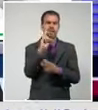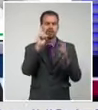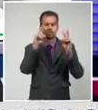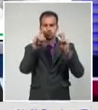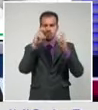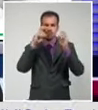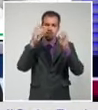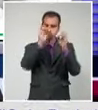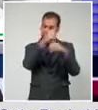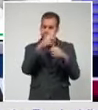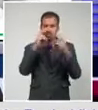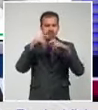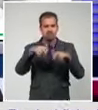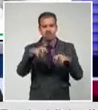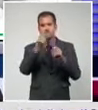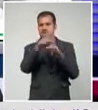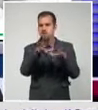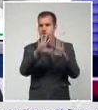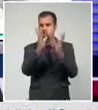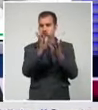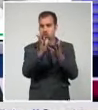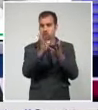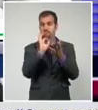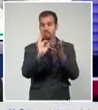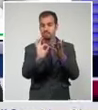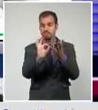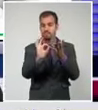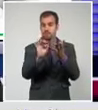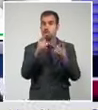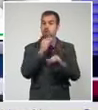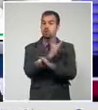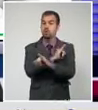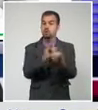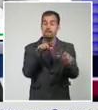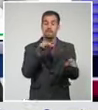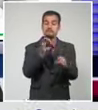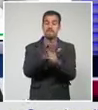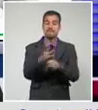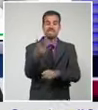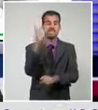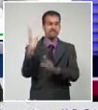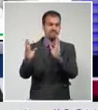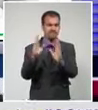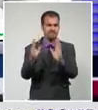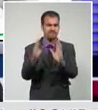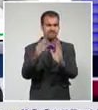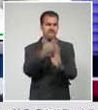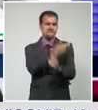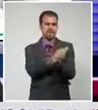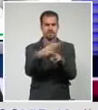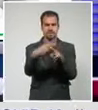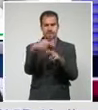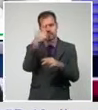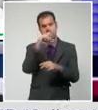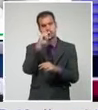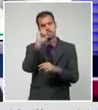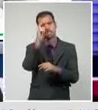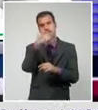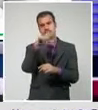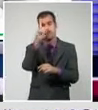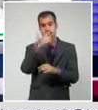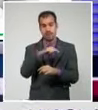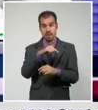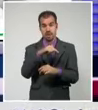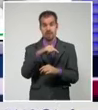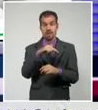nuestro Ministerio de Salud Pública, y es noticia en tercera fase de ensayo clínico. La vacuna Abdala llegó a las provincias orientales